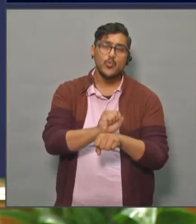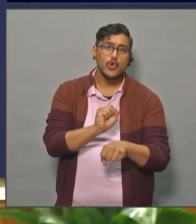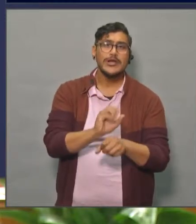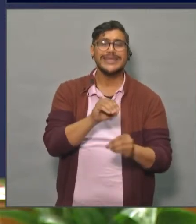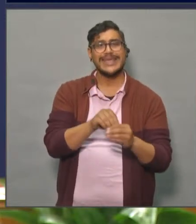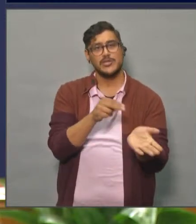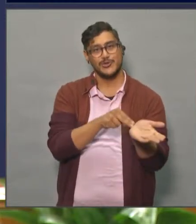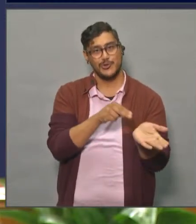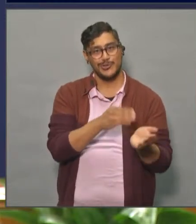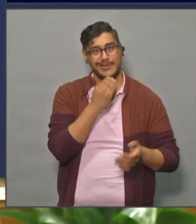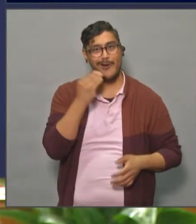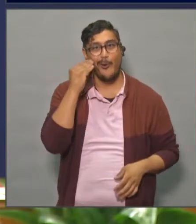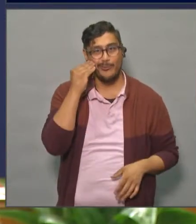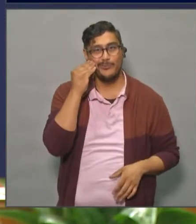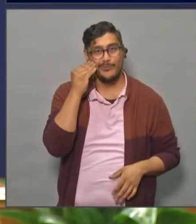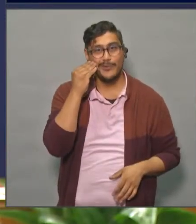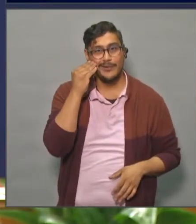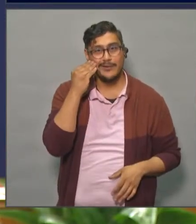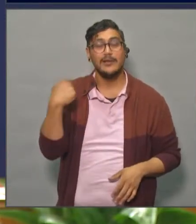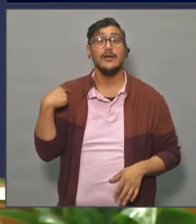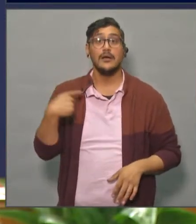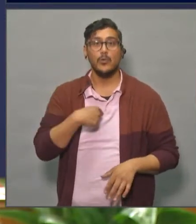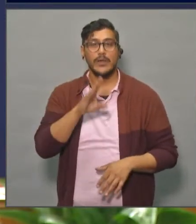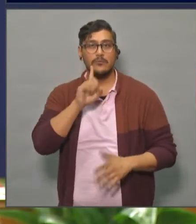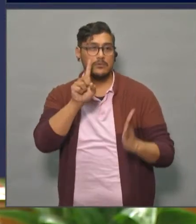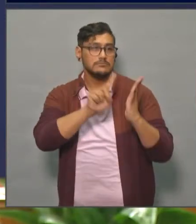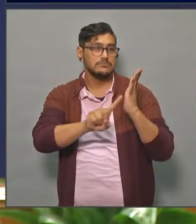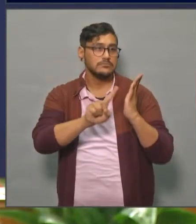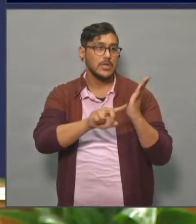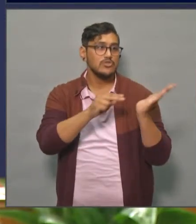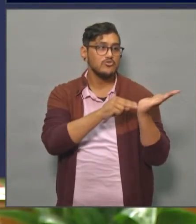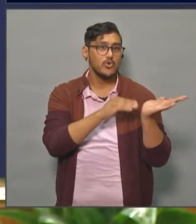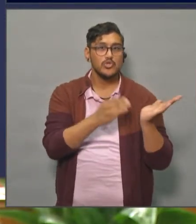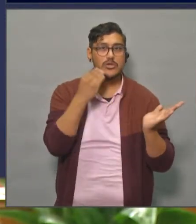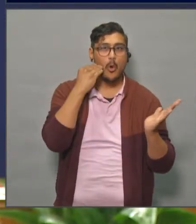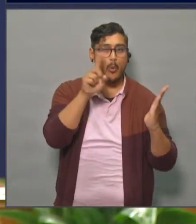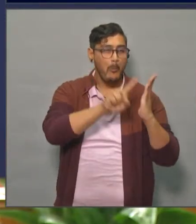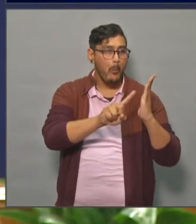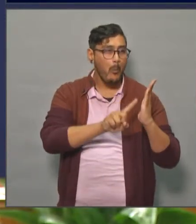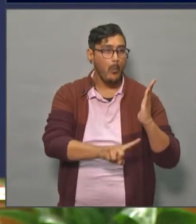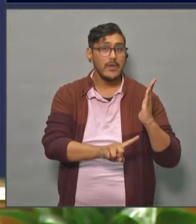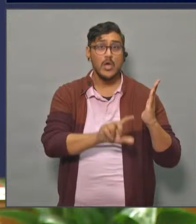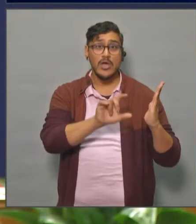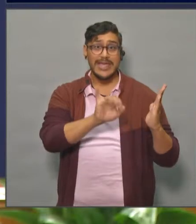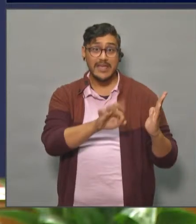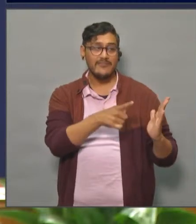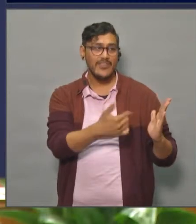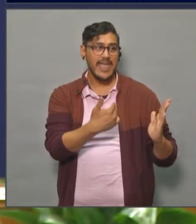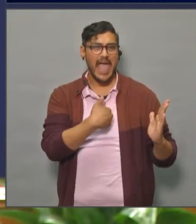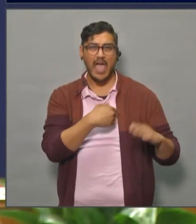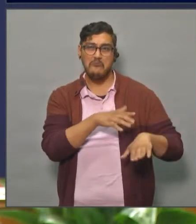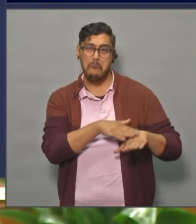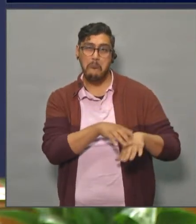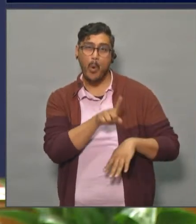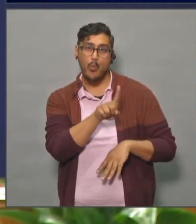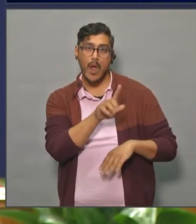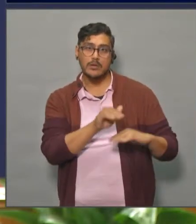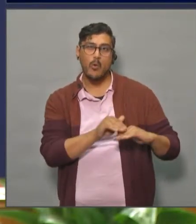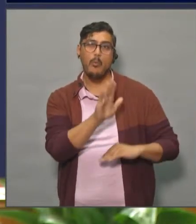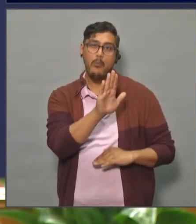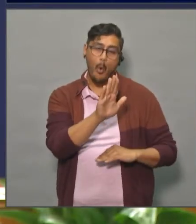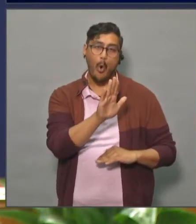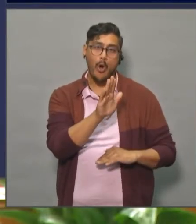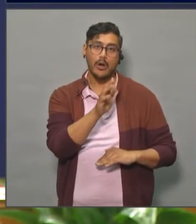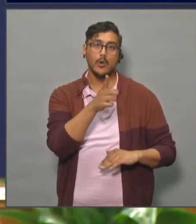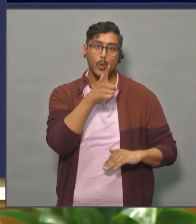ancianos. Vamos a examinar a los centros de enfermería que tienen un caso o más de COVID-19